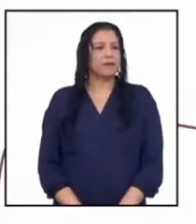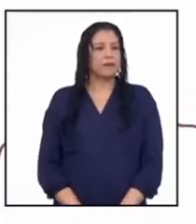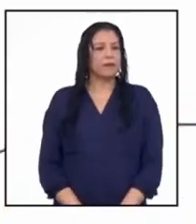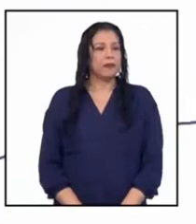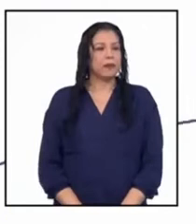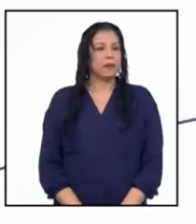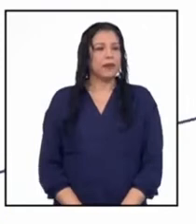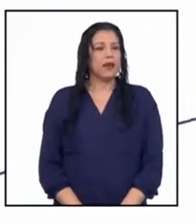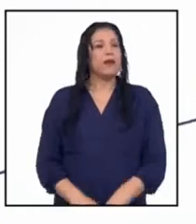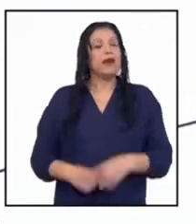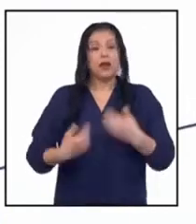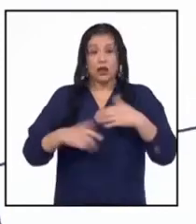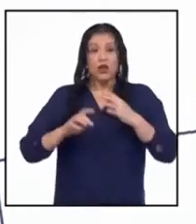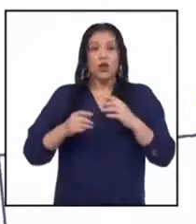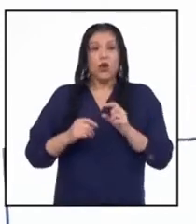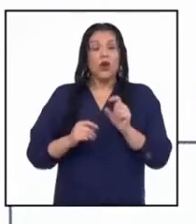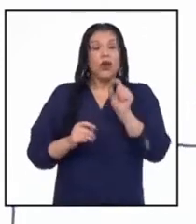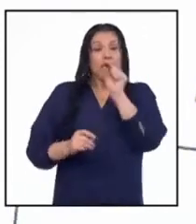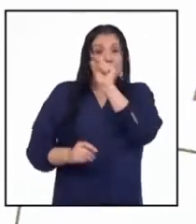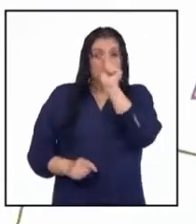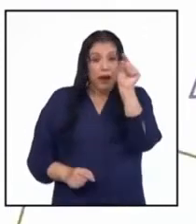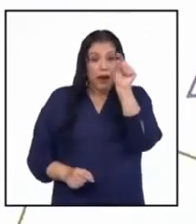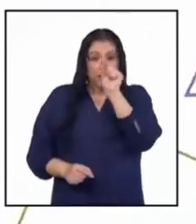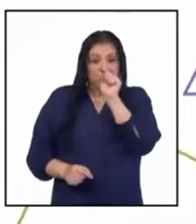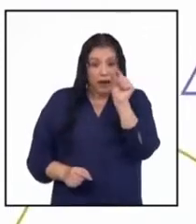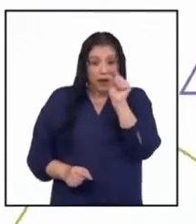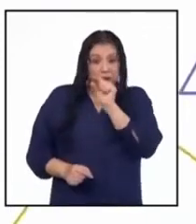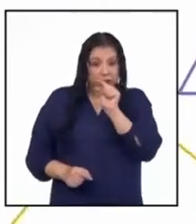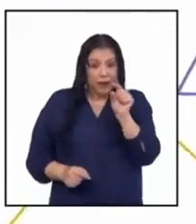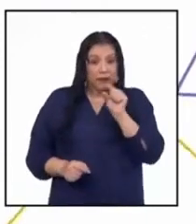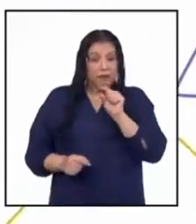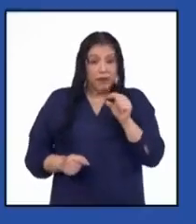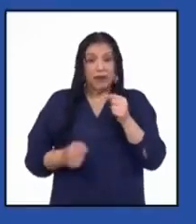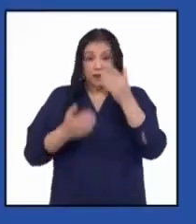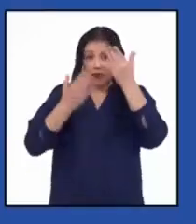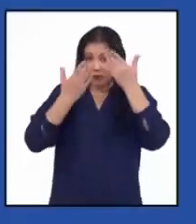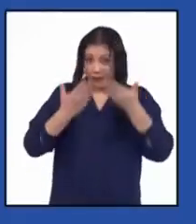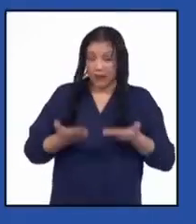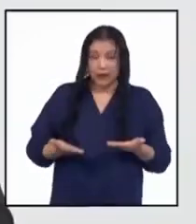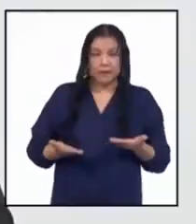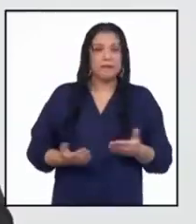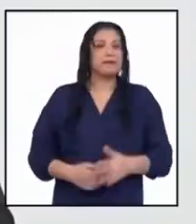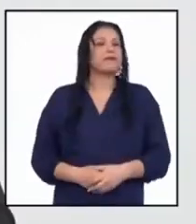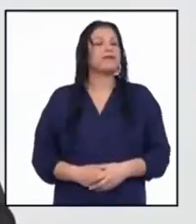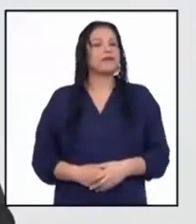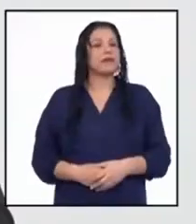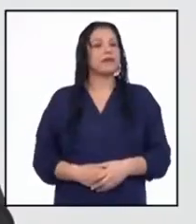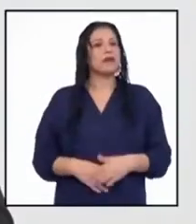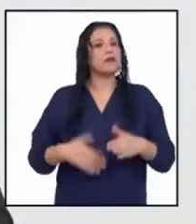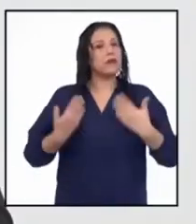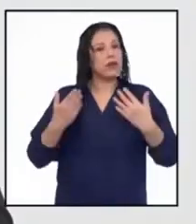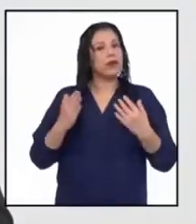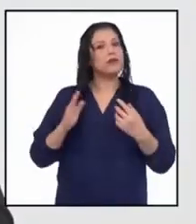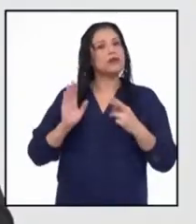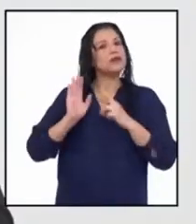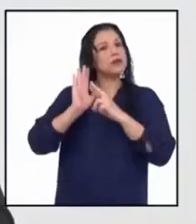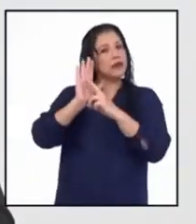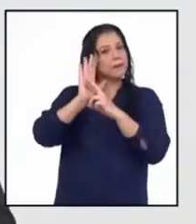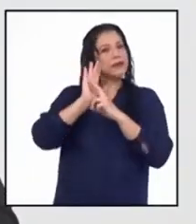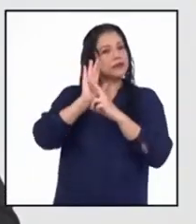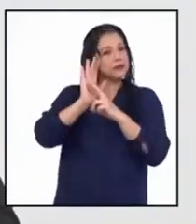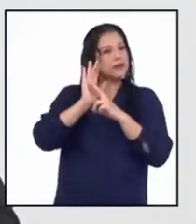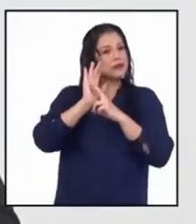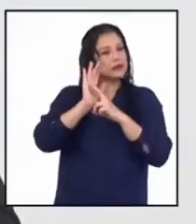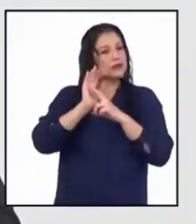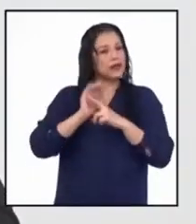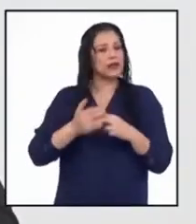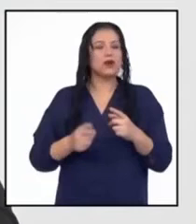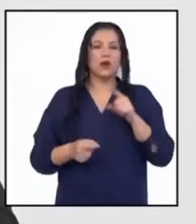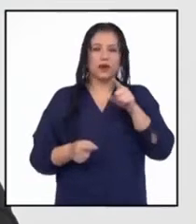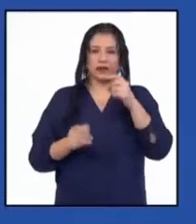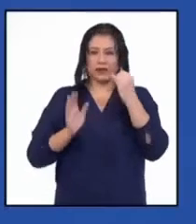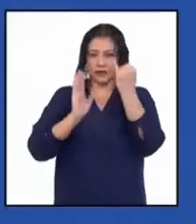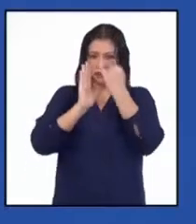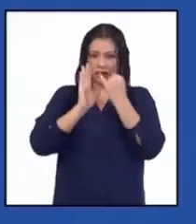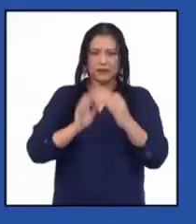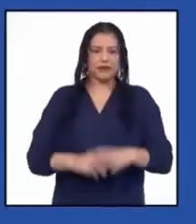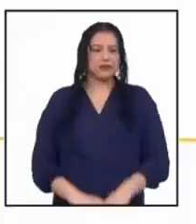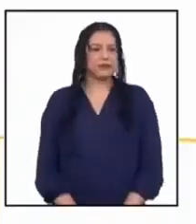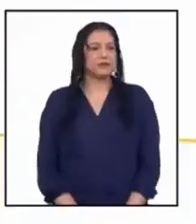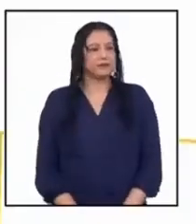Teniendo organizados los datos en la tabla de frecuencias, los representamos con los siguientes